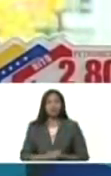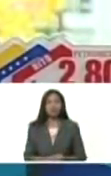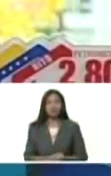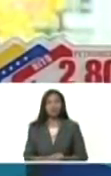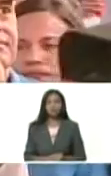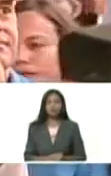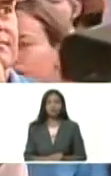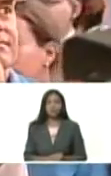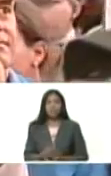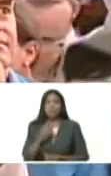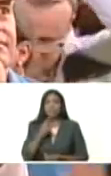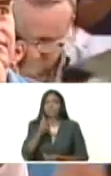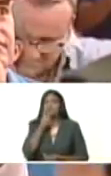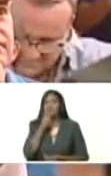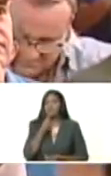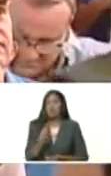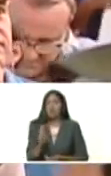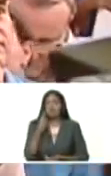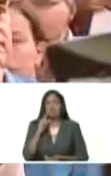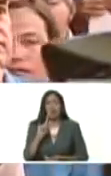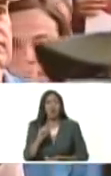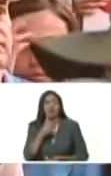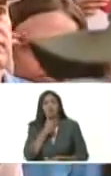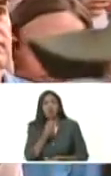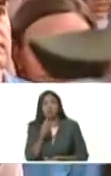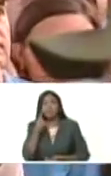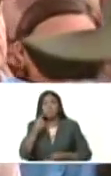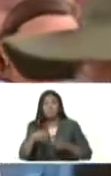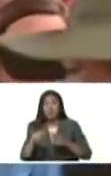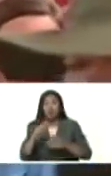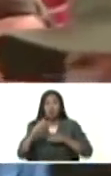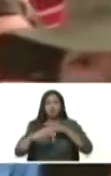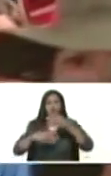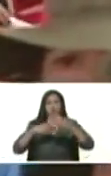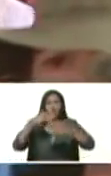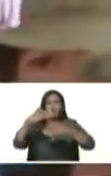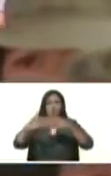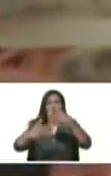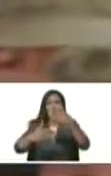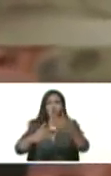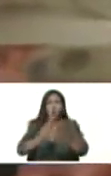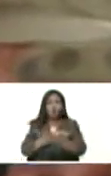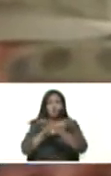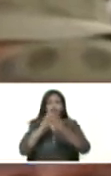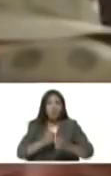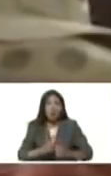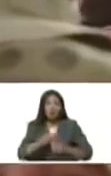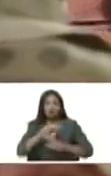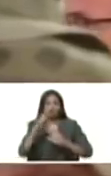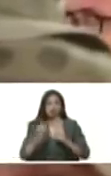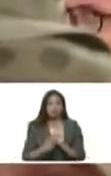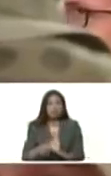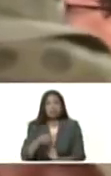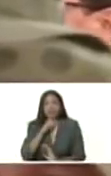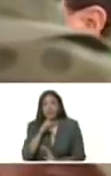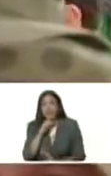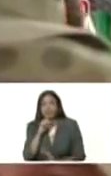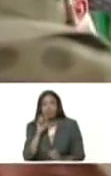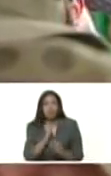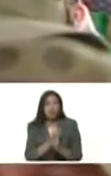Se dice fácil, pero es un proceso duro, complejo de trabajo,